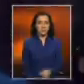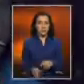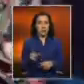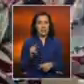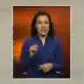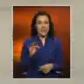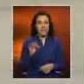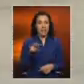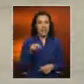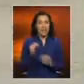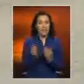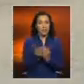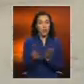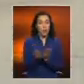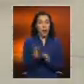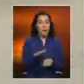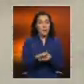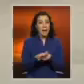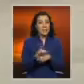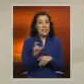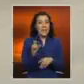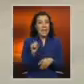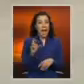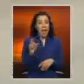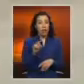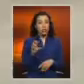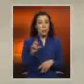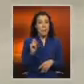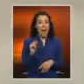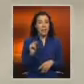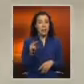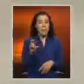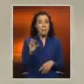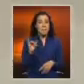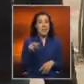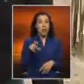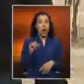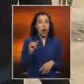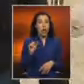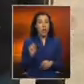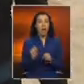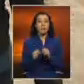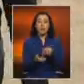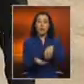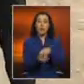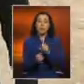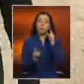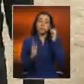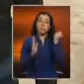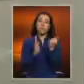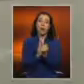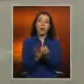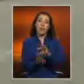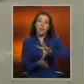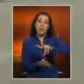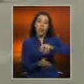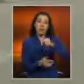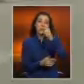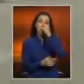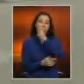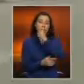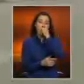Y Catalina estudian en la escuela básica Carlos Prats de La Pincoya, un barrio que no ha podido quitarse el estigma de la delincuencia y la